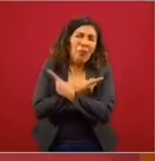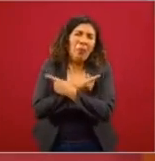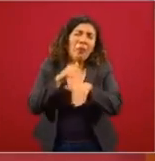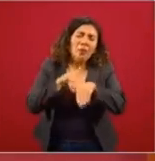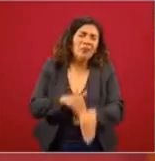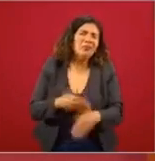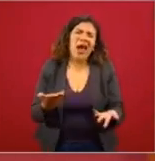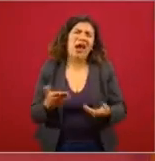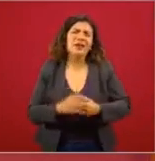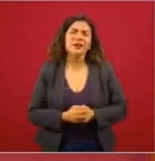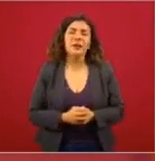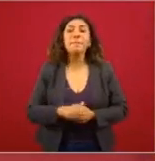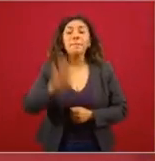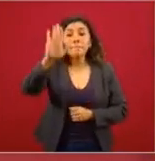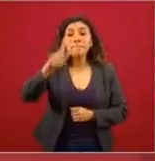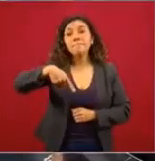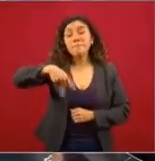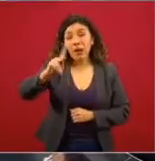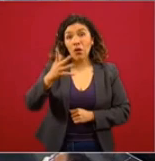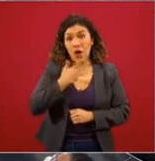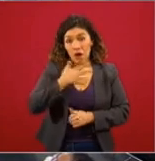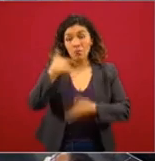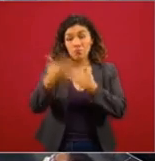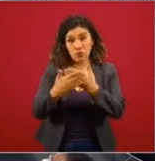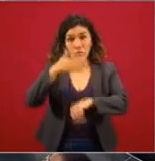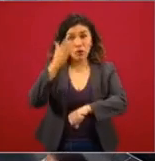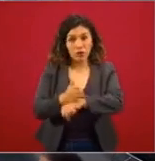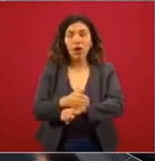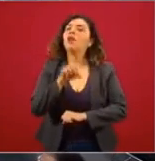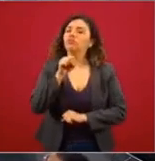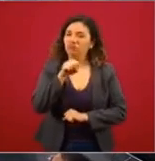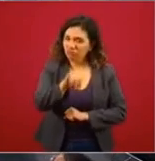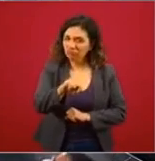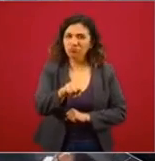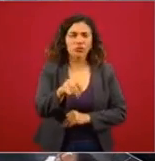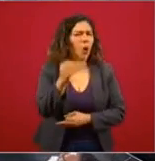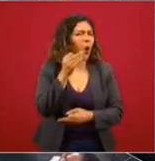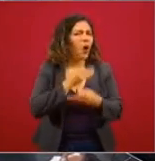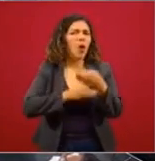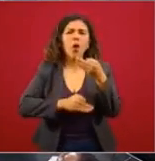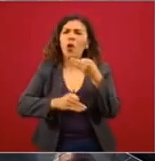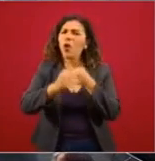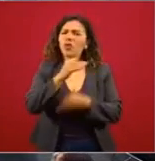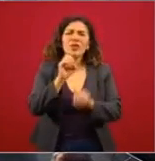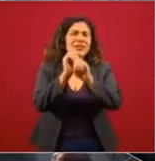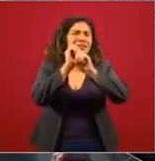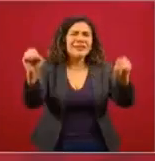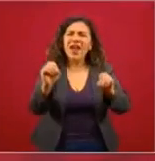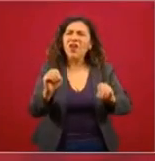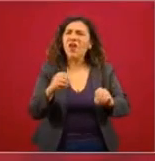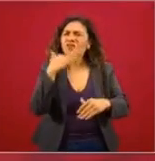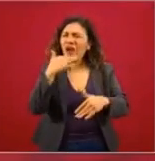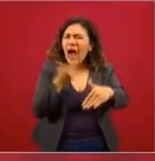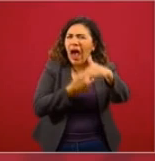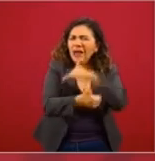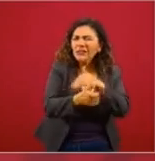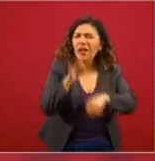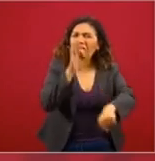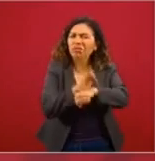cosa. Presidente, pero sí se va a sancionar aquí. Sí, todo. Cero corrupción, cero